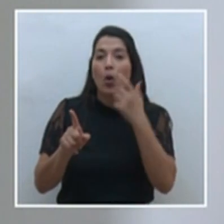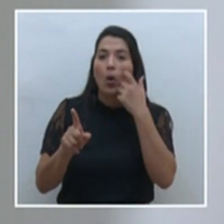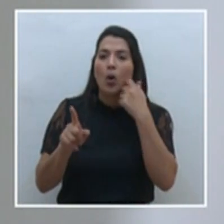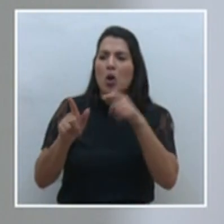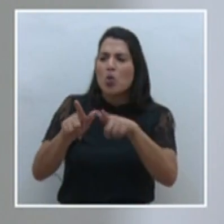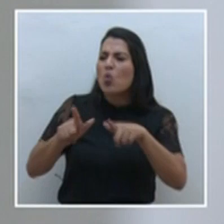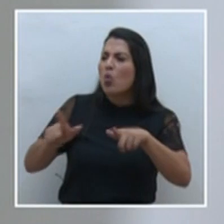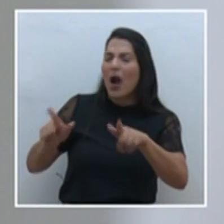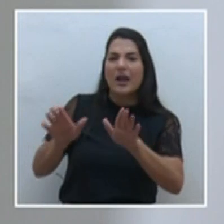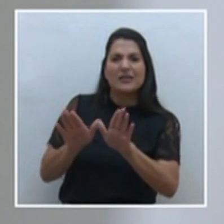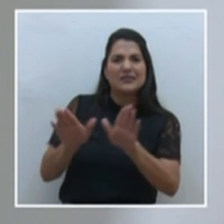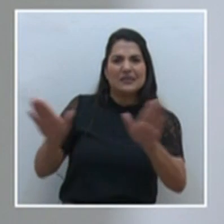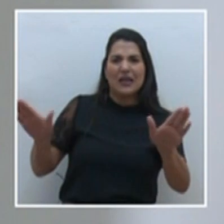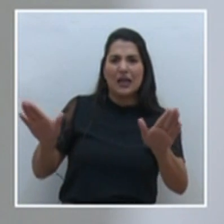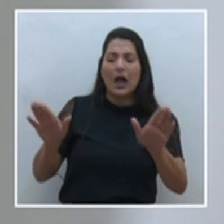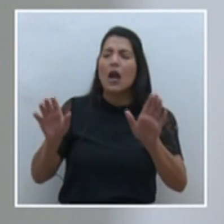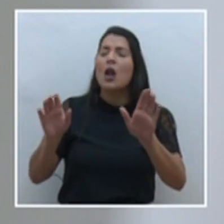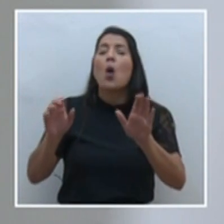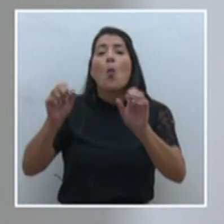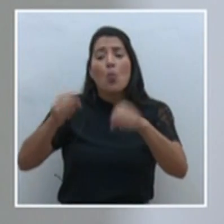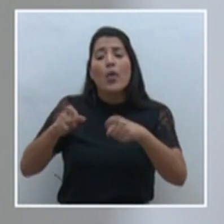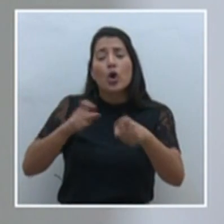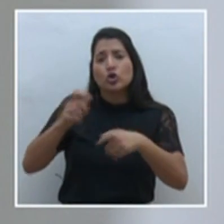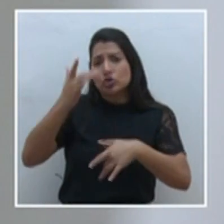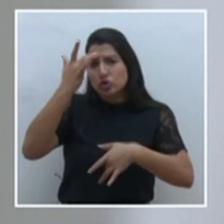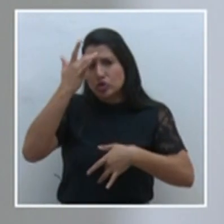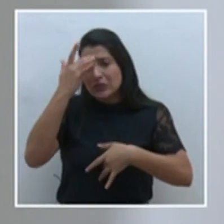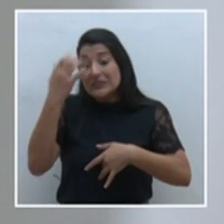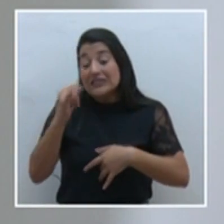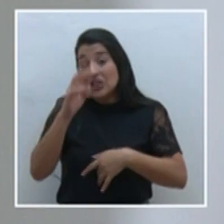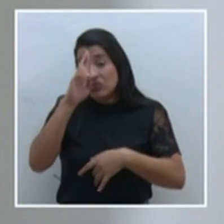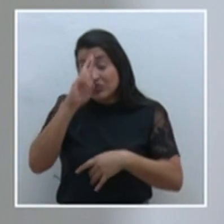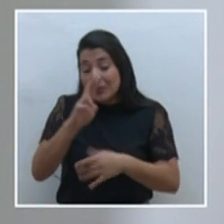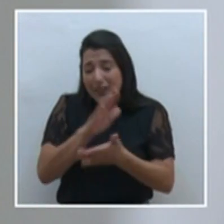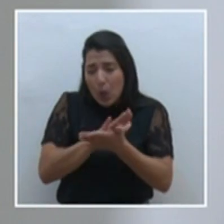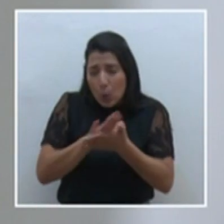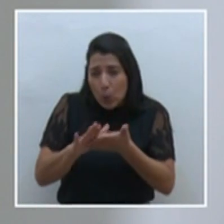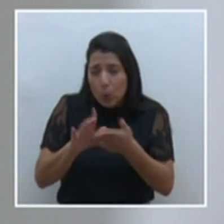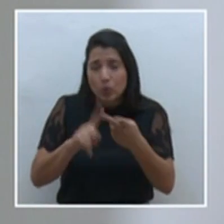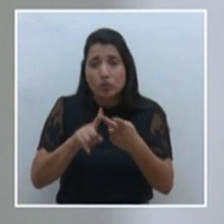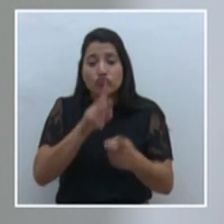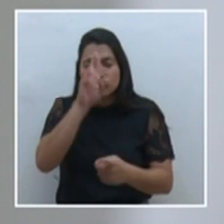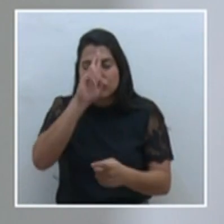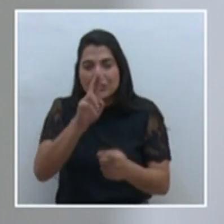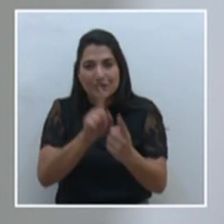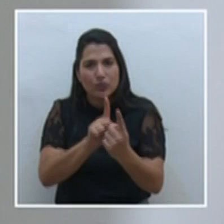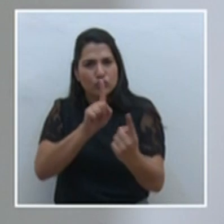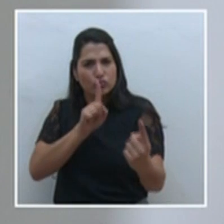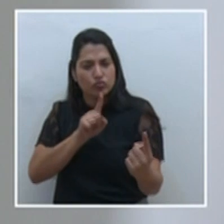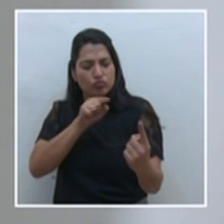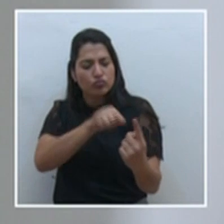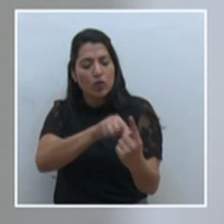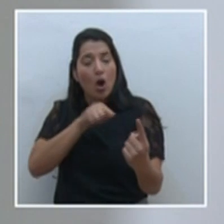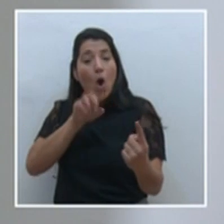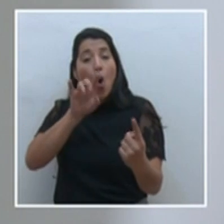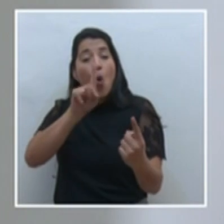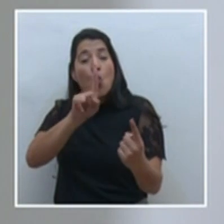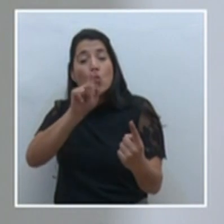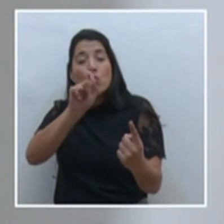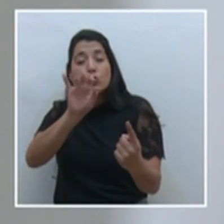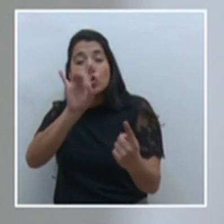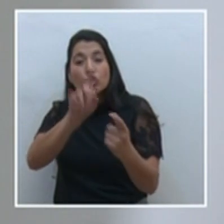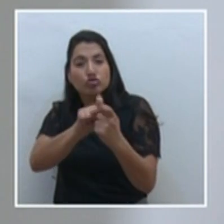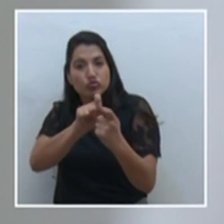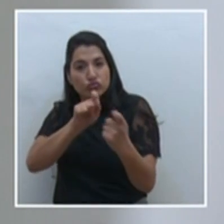controlar a través de los comportamientos de higiene y de distanciamiento físico entre burbujas sociales de 1.8 metros y que